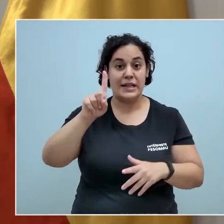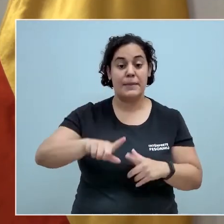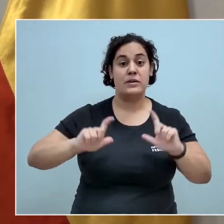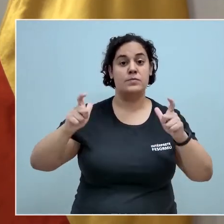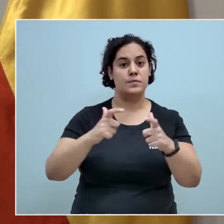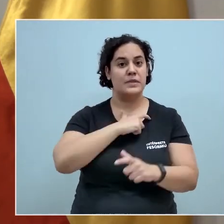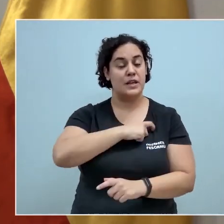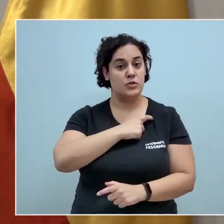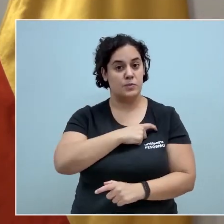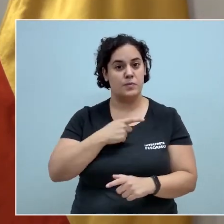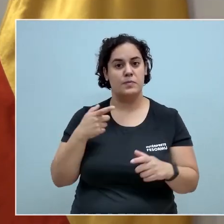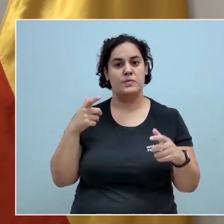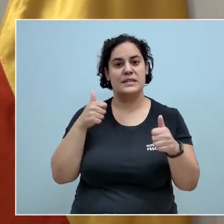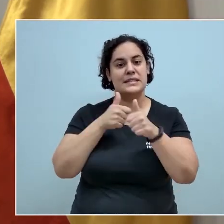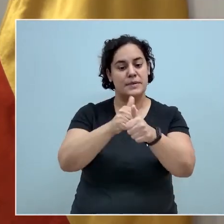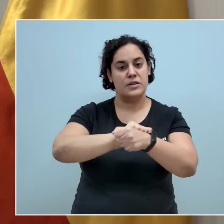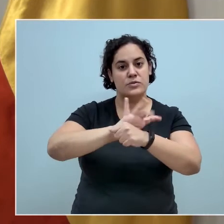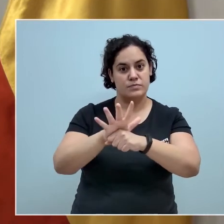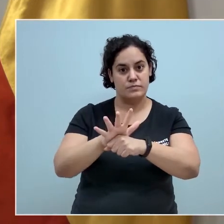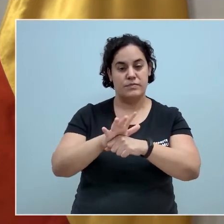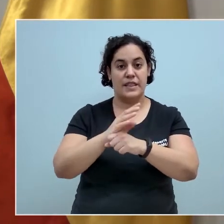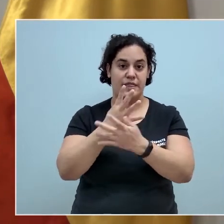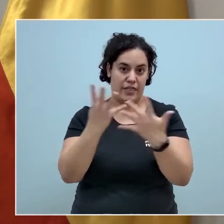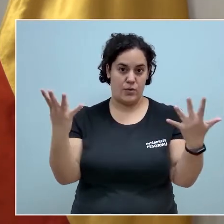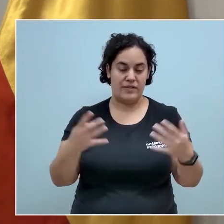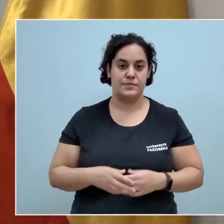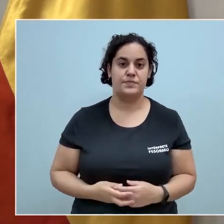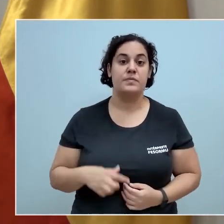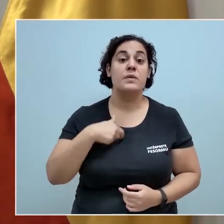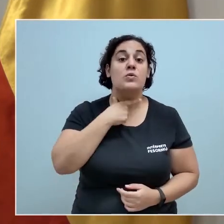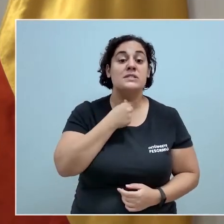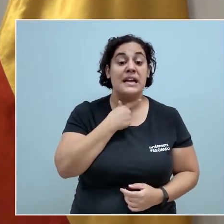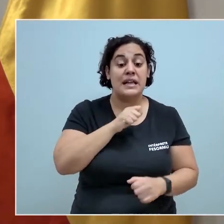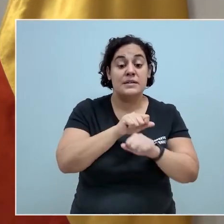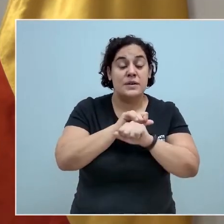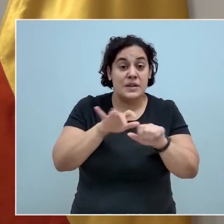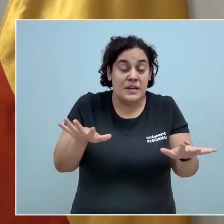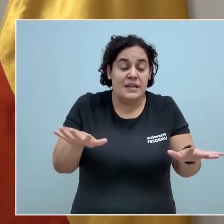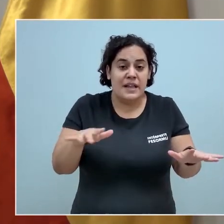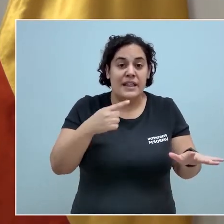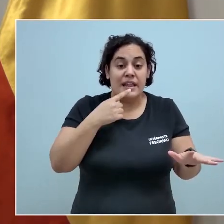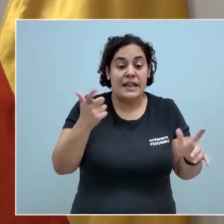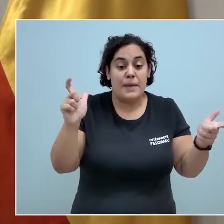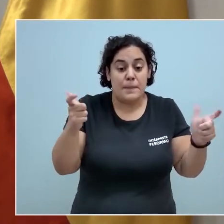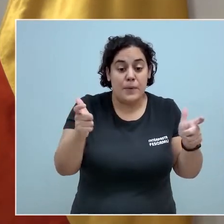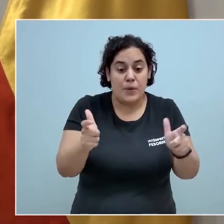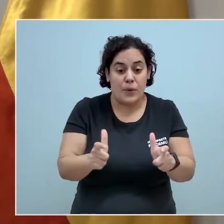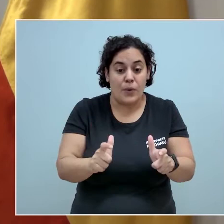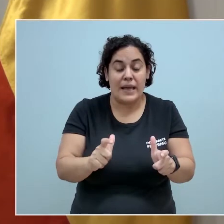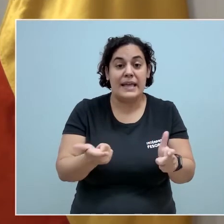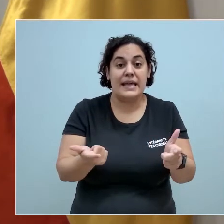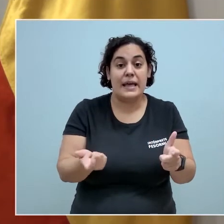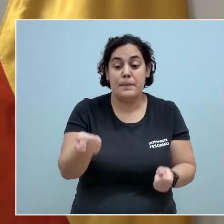reunión del Comité de Seguimiento COVID-19. Me gustaría poder anunciar que la pandemia empieza a remitir y que no se